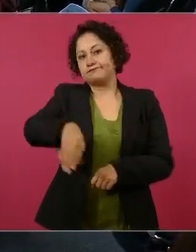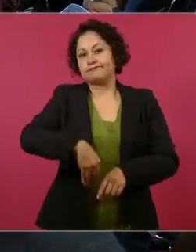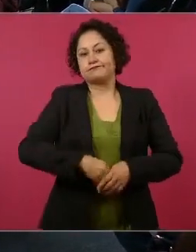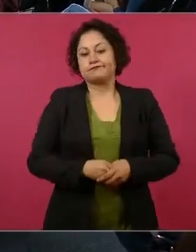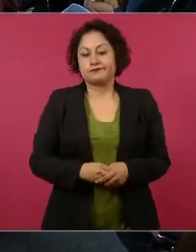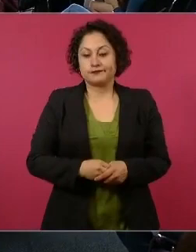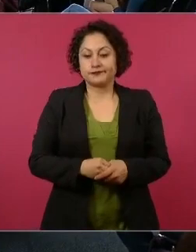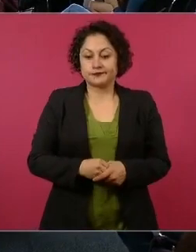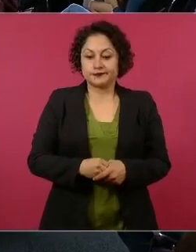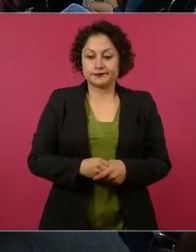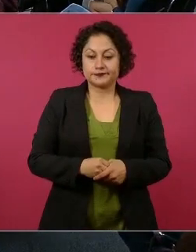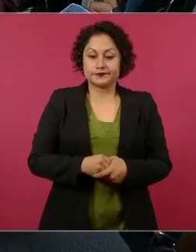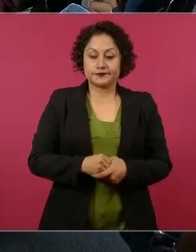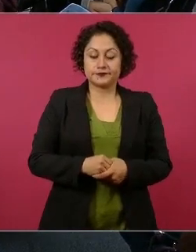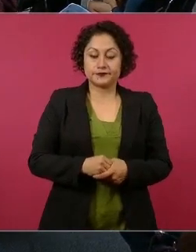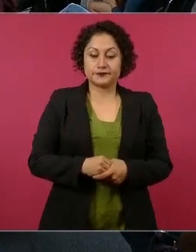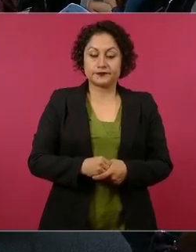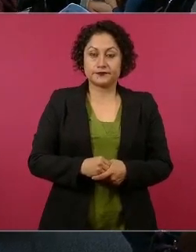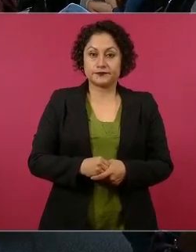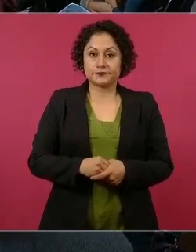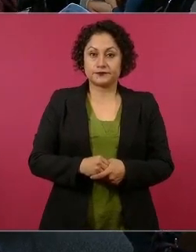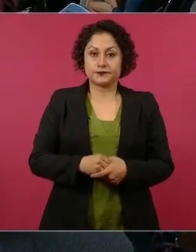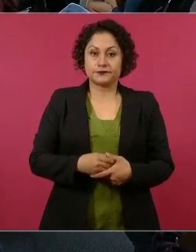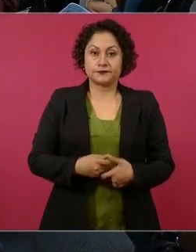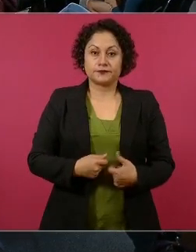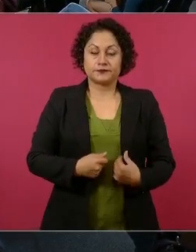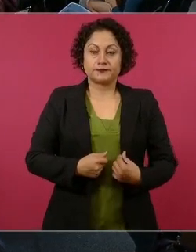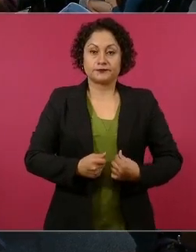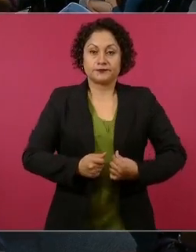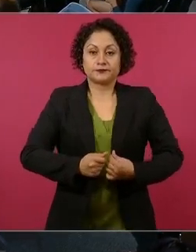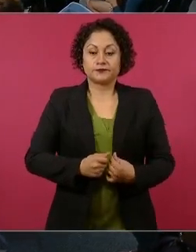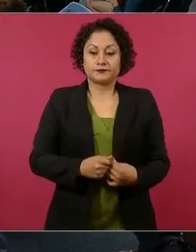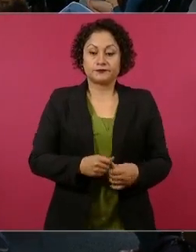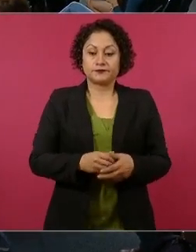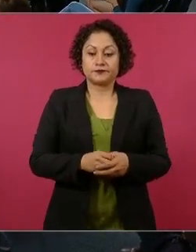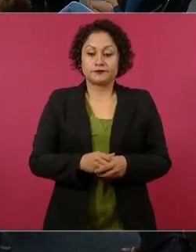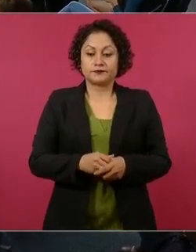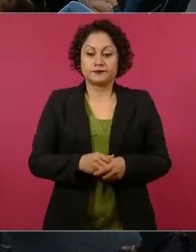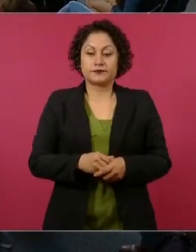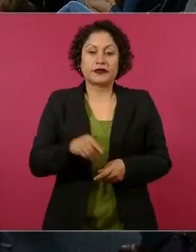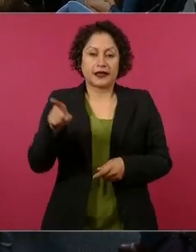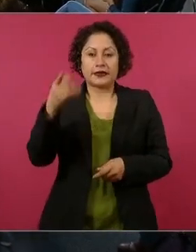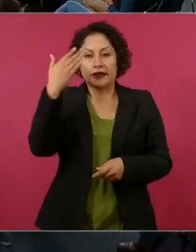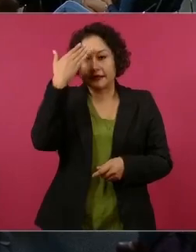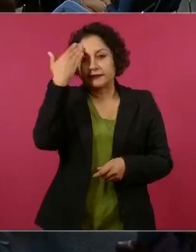el estrés hídrico. O sea, ¿cómo resolver